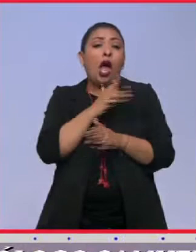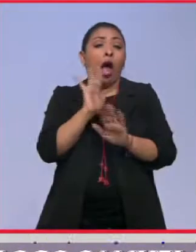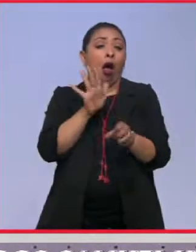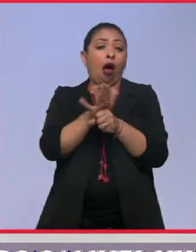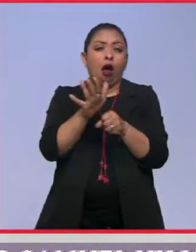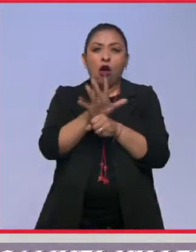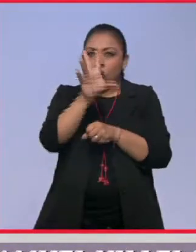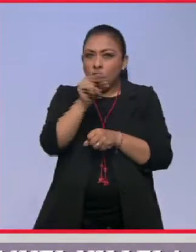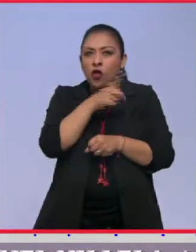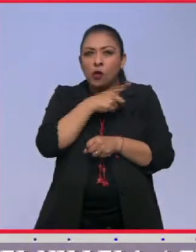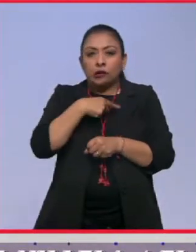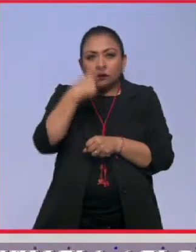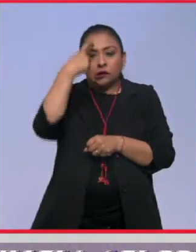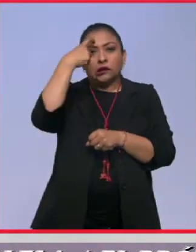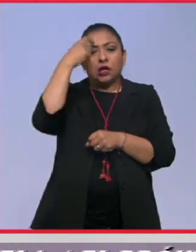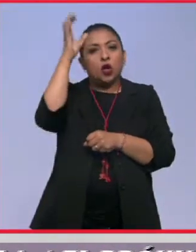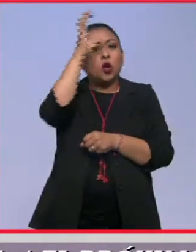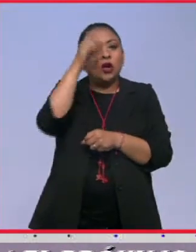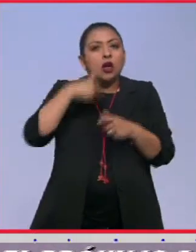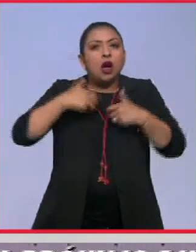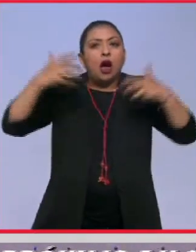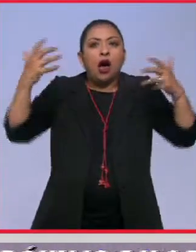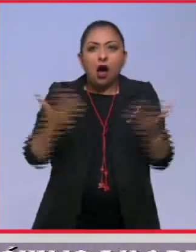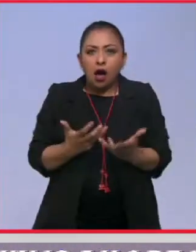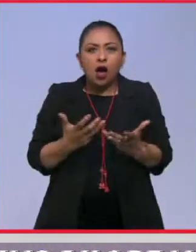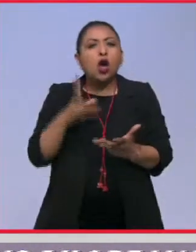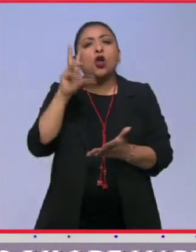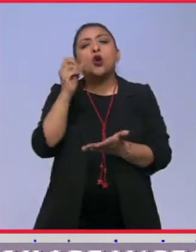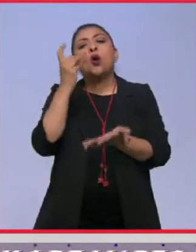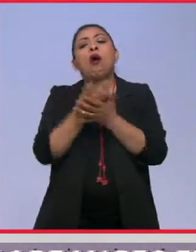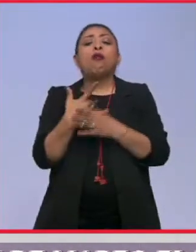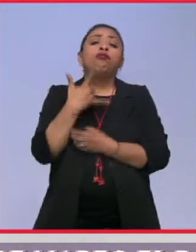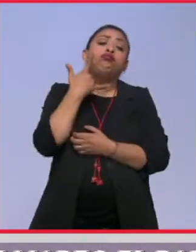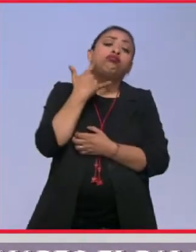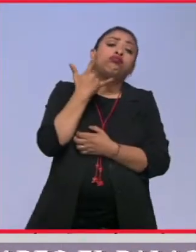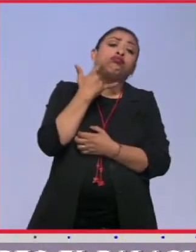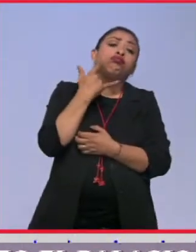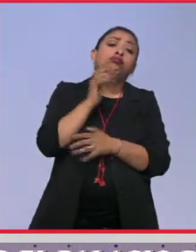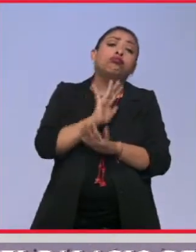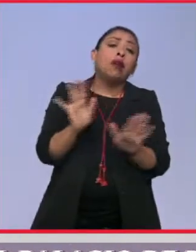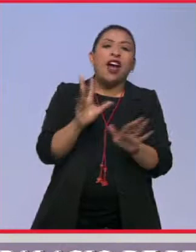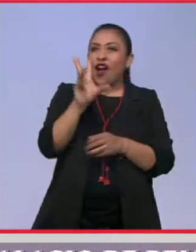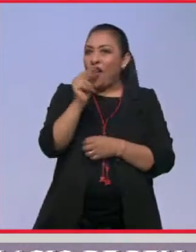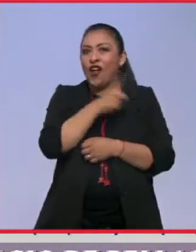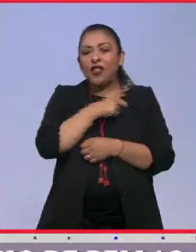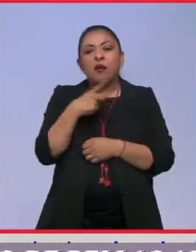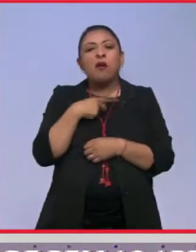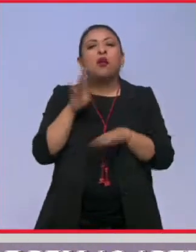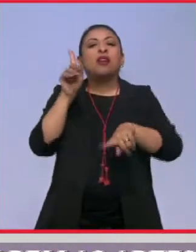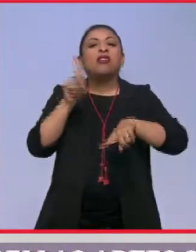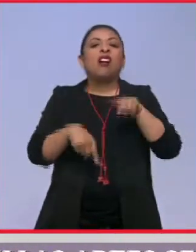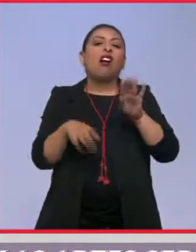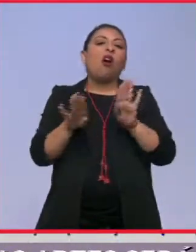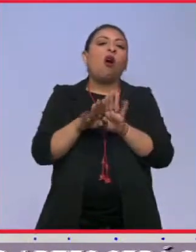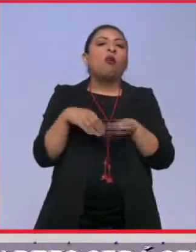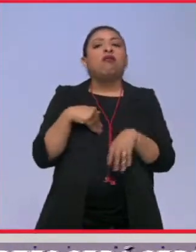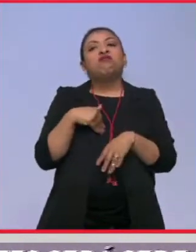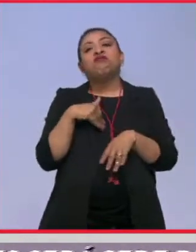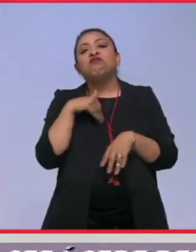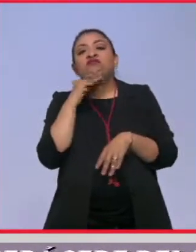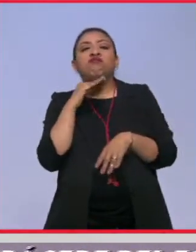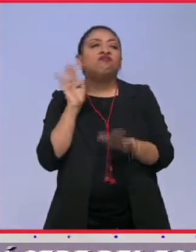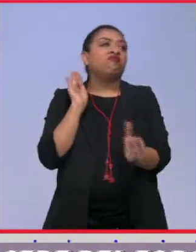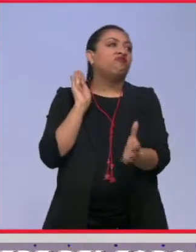conciencias, pero para actuar, ya no solo para ver. Tenemos que combatir la apatía, la indiferencia,